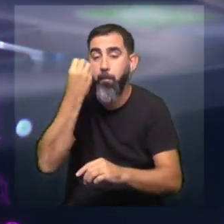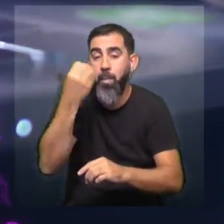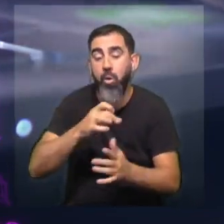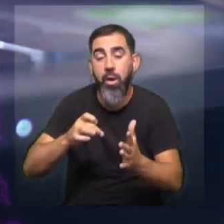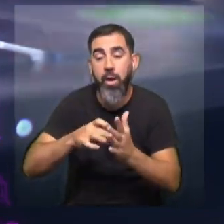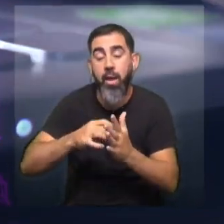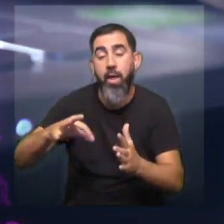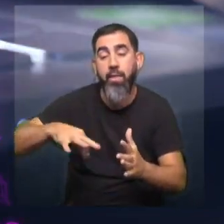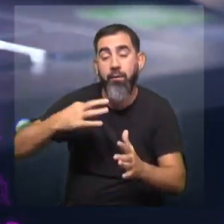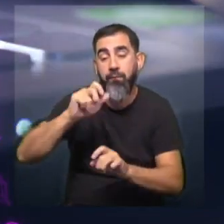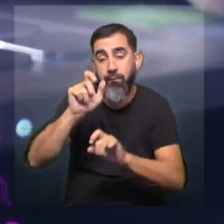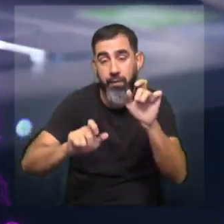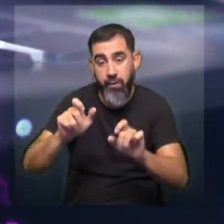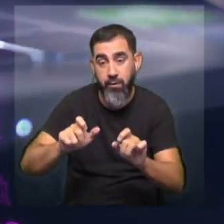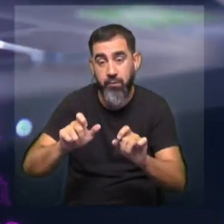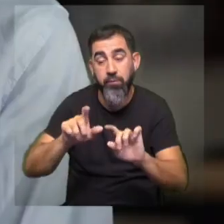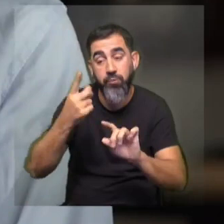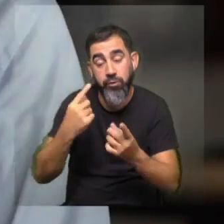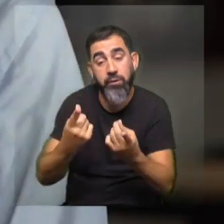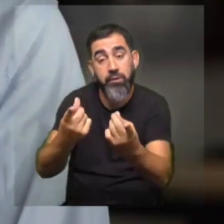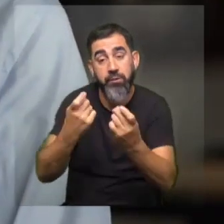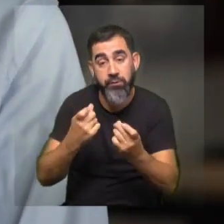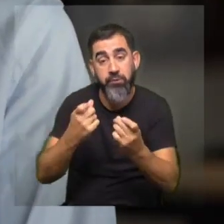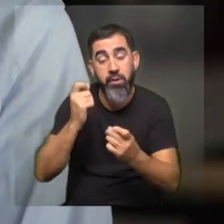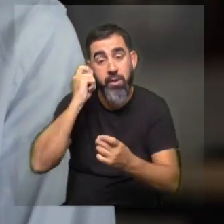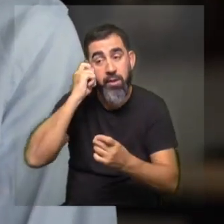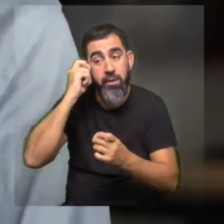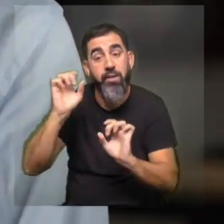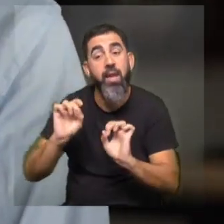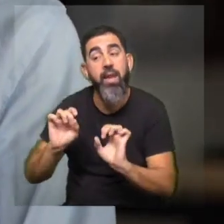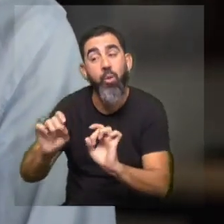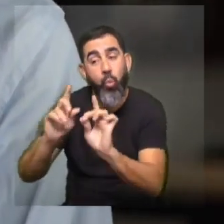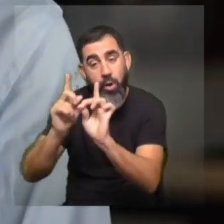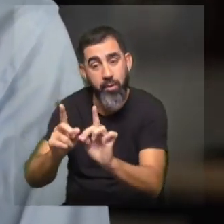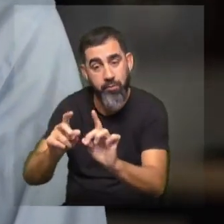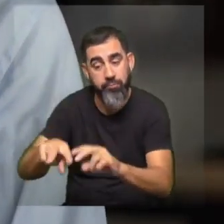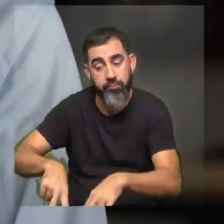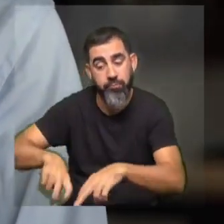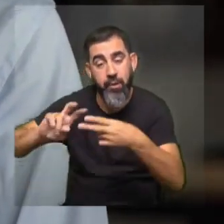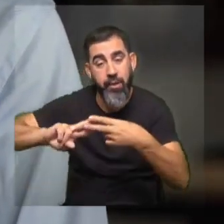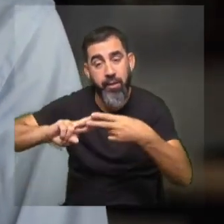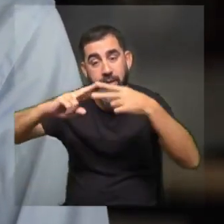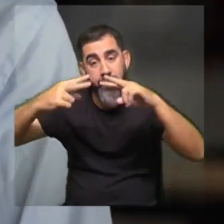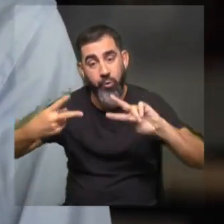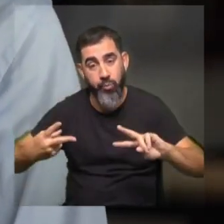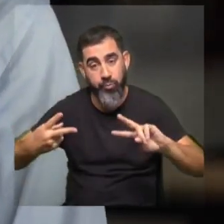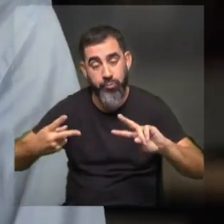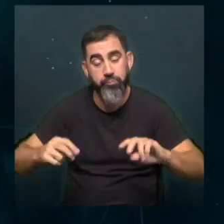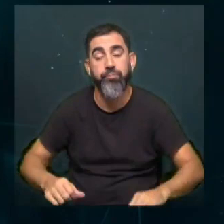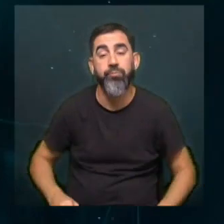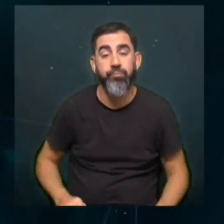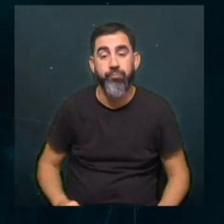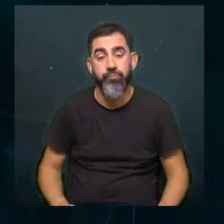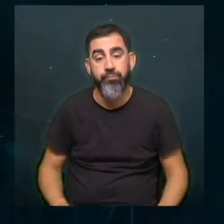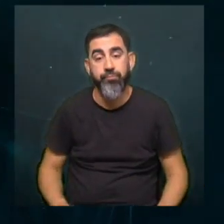de vida y la expectativa de las personas. Eso requiere también ahí una inteligencia natural para el análisis genómico que hay que desarrollar.